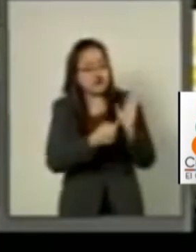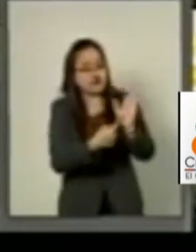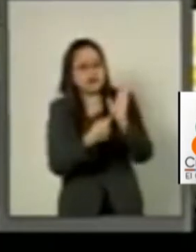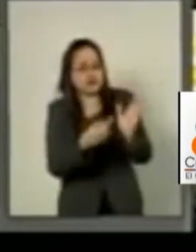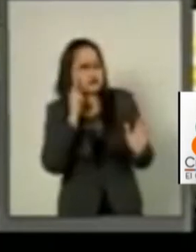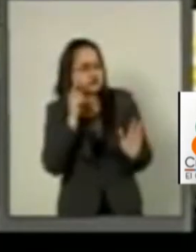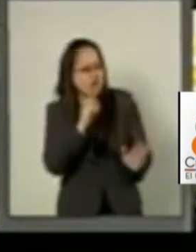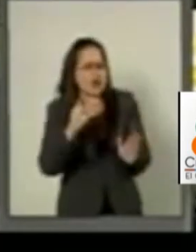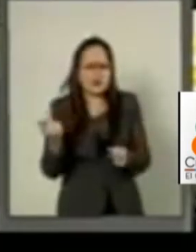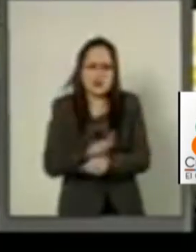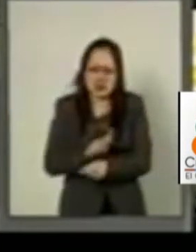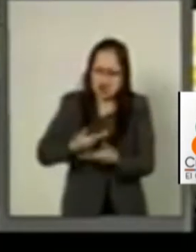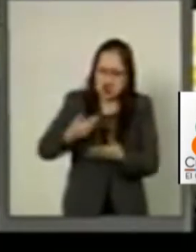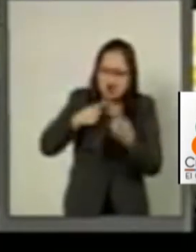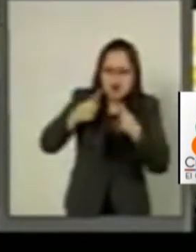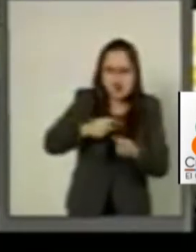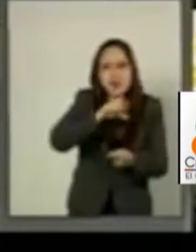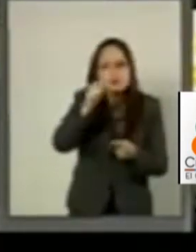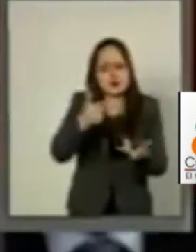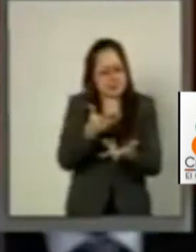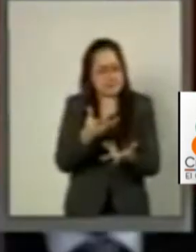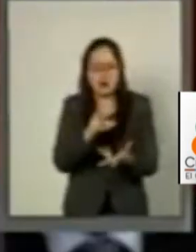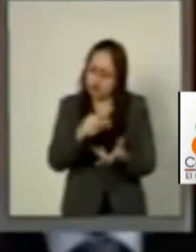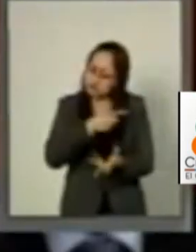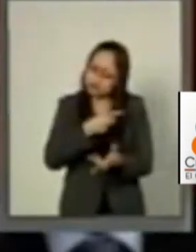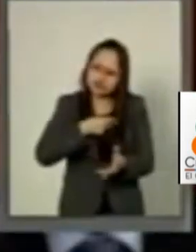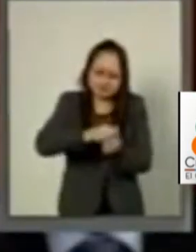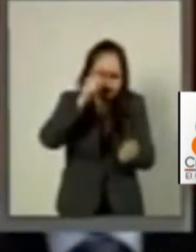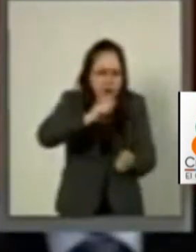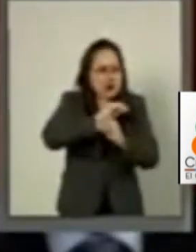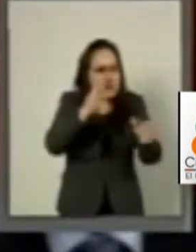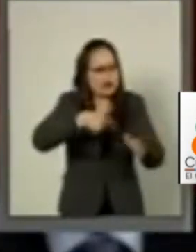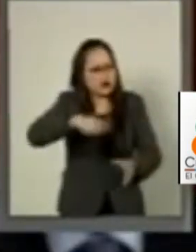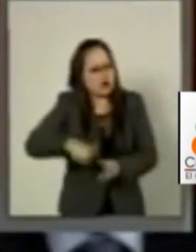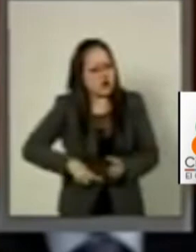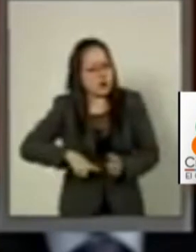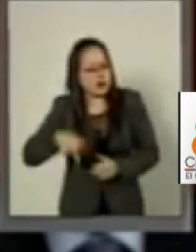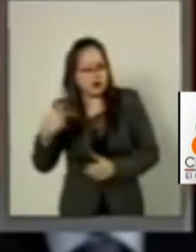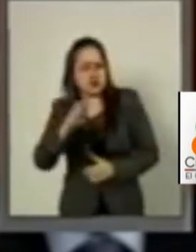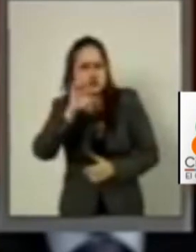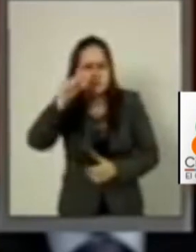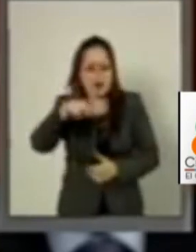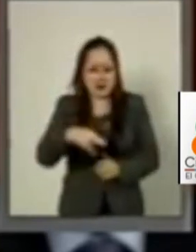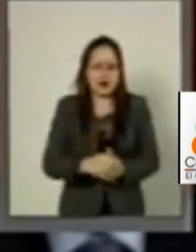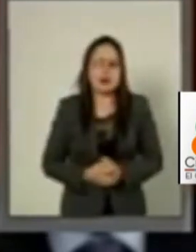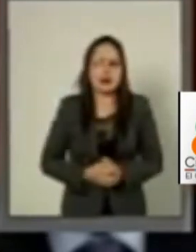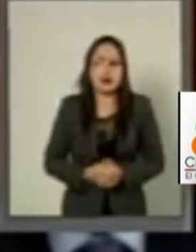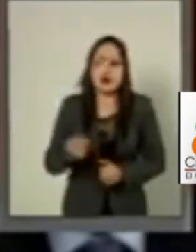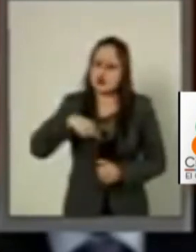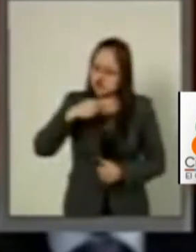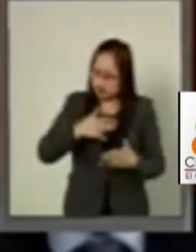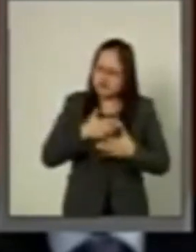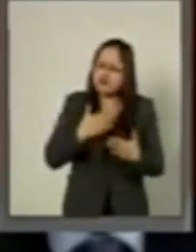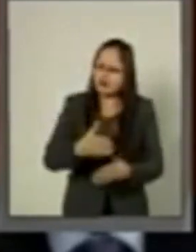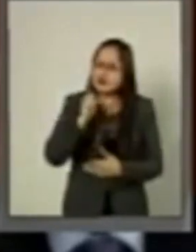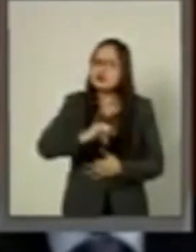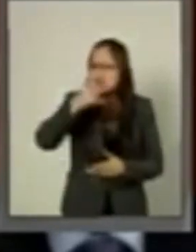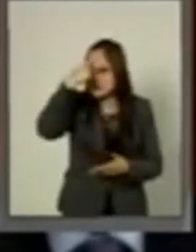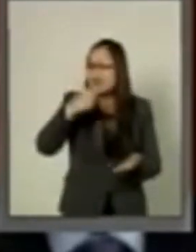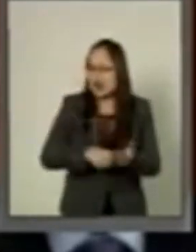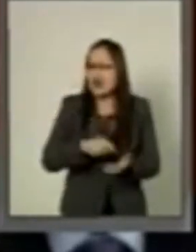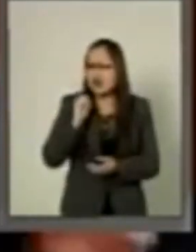es el cuestionamiento que se le está haciendo al secretario de Gobernación. Ahora sí, buenas noches, senadora Adriana Dávila. Buenas noches,